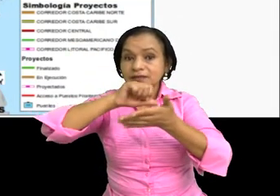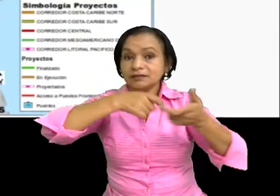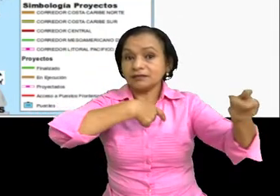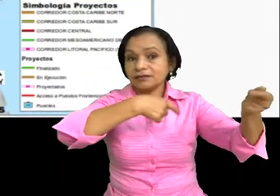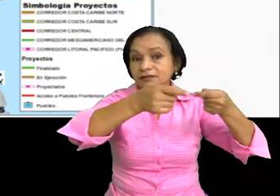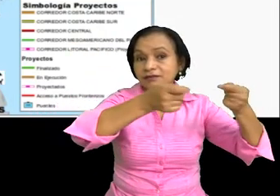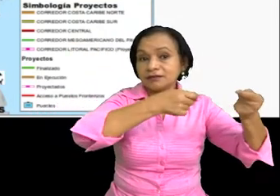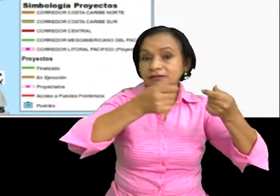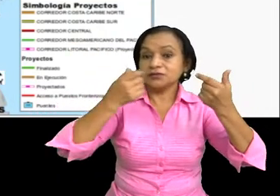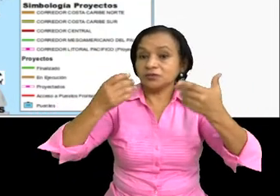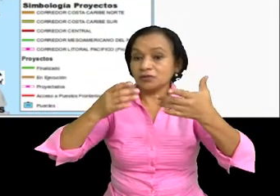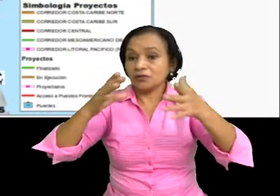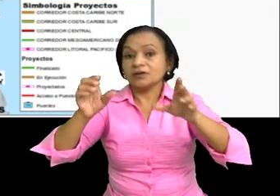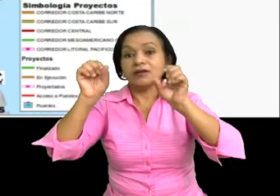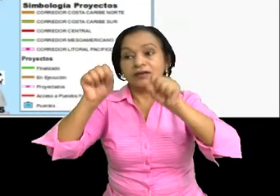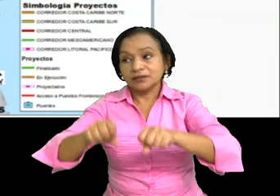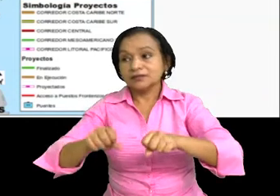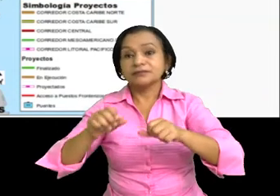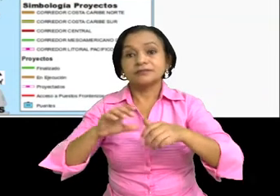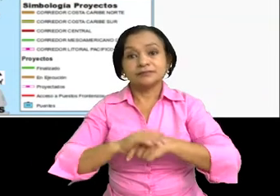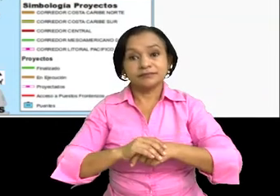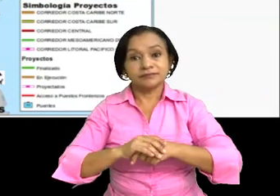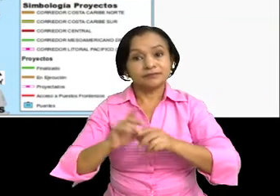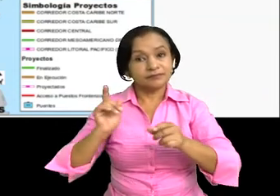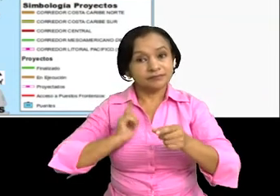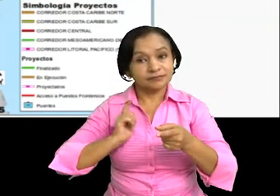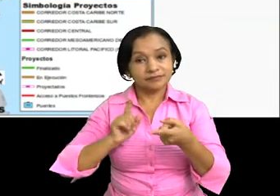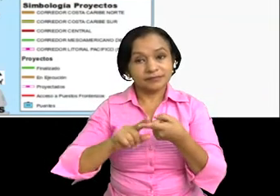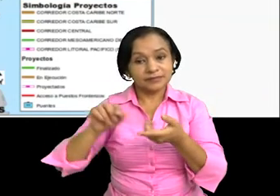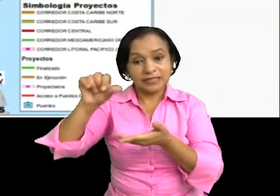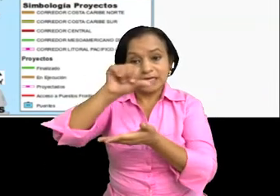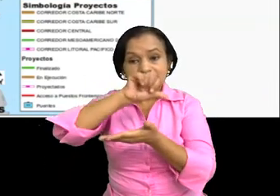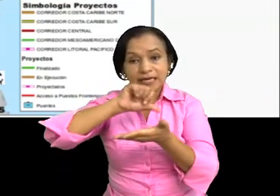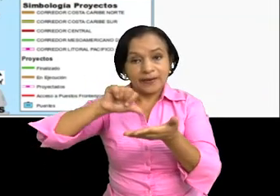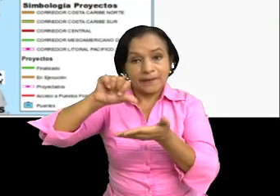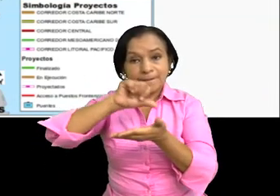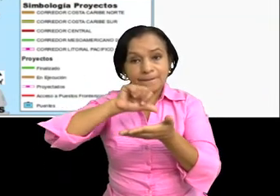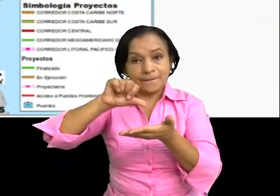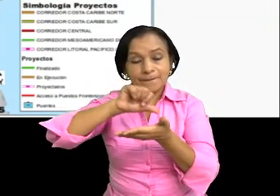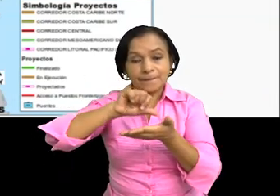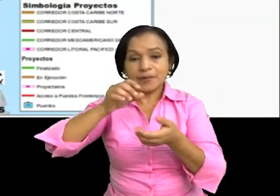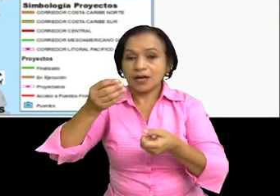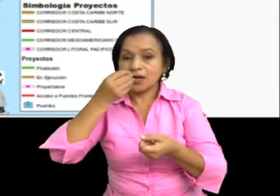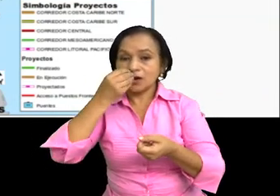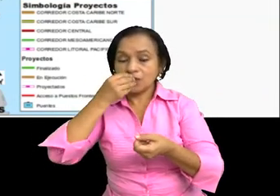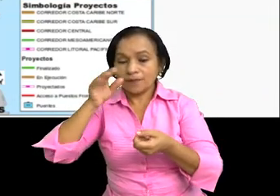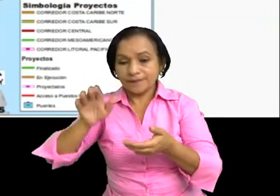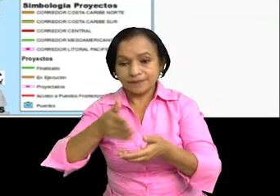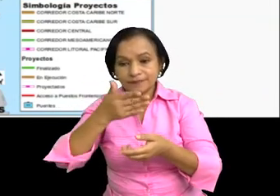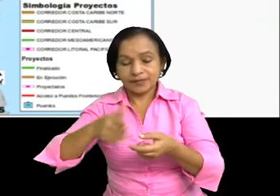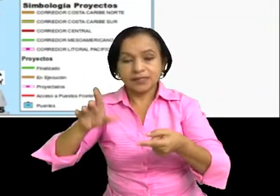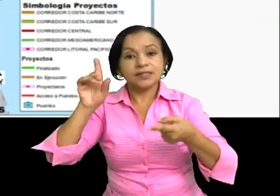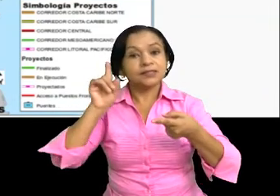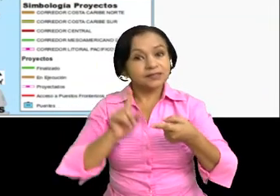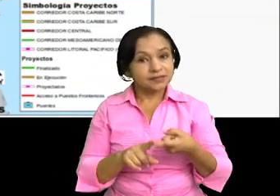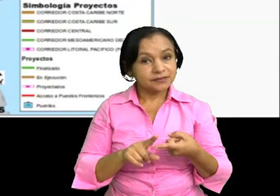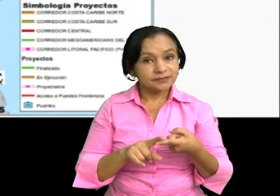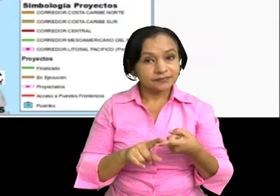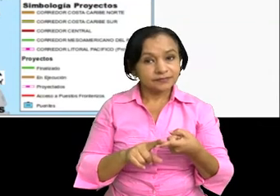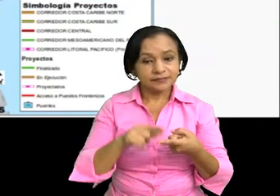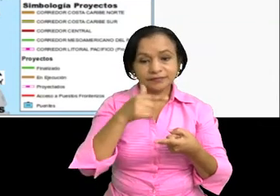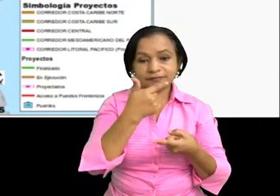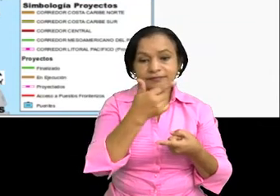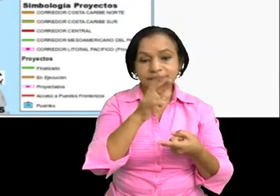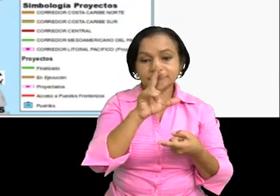sus derivados. Ahí de ahí sale el aceite para consumo humano, de ahí salen grasas